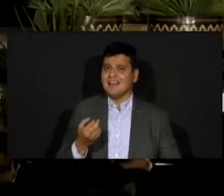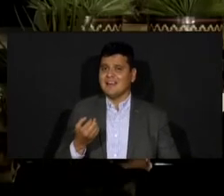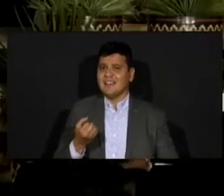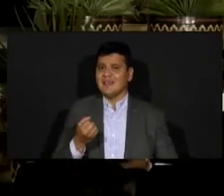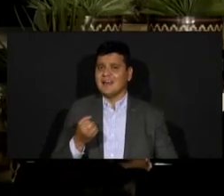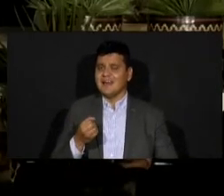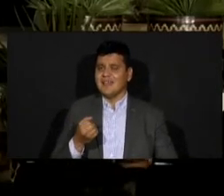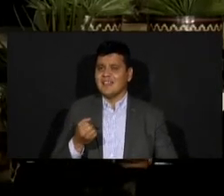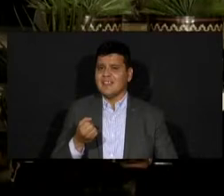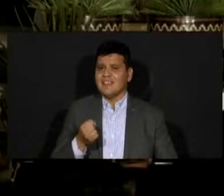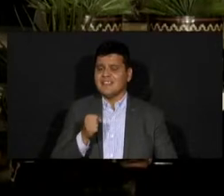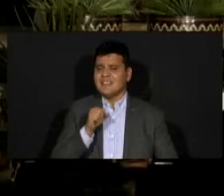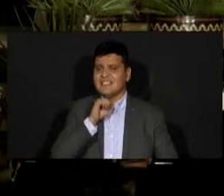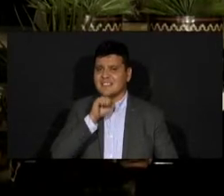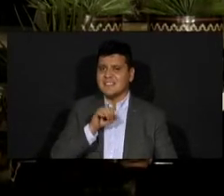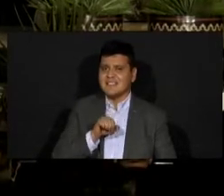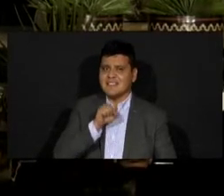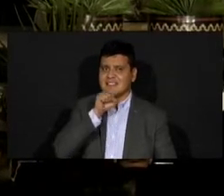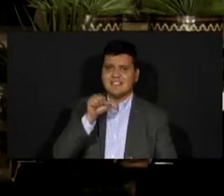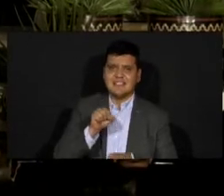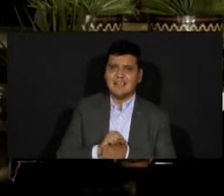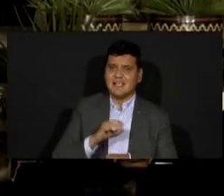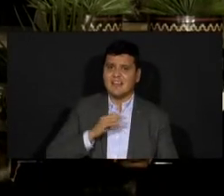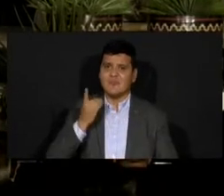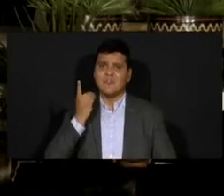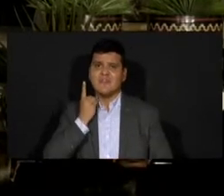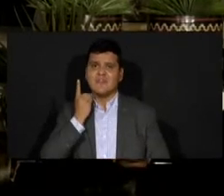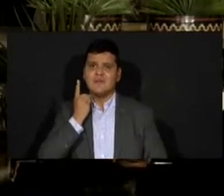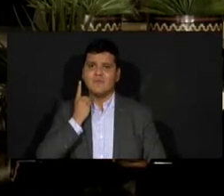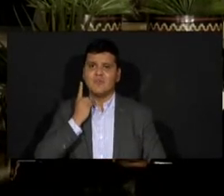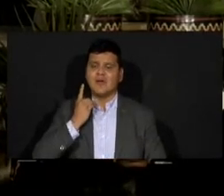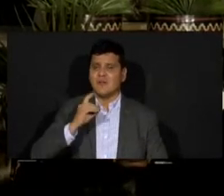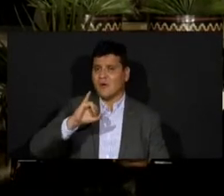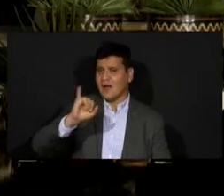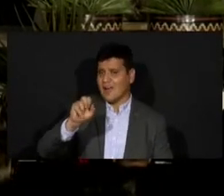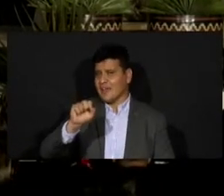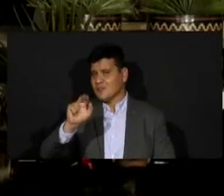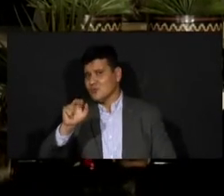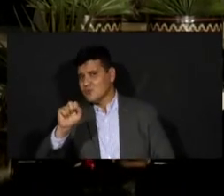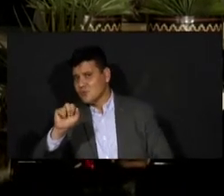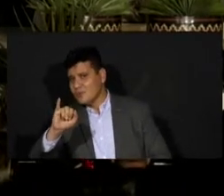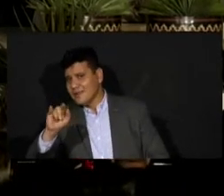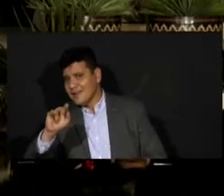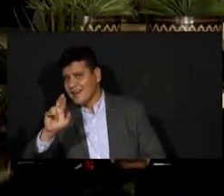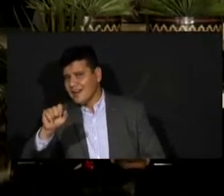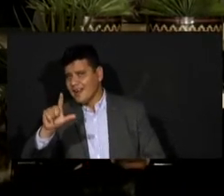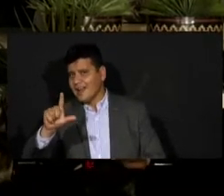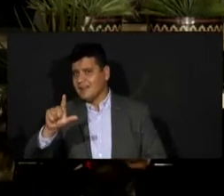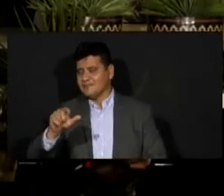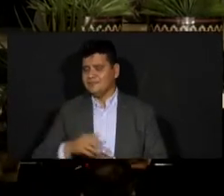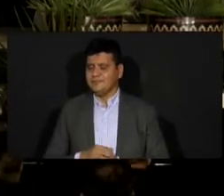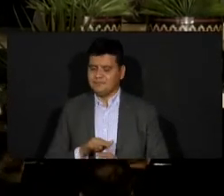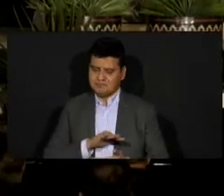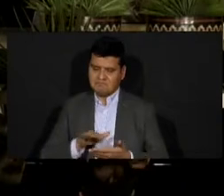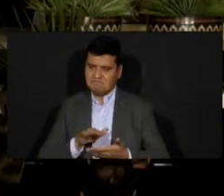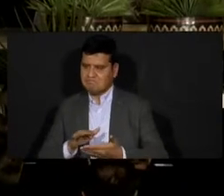Rufino, secretario, diputado Jesús Villarreal Macías. Es cuanto, diputado